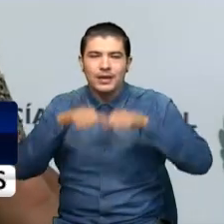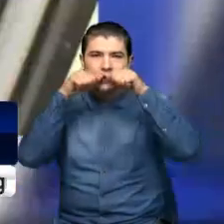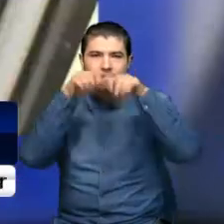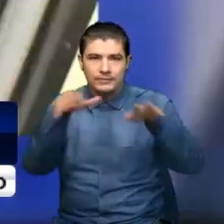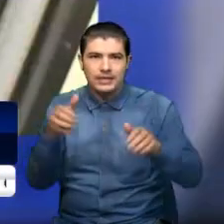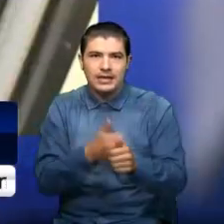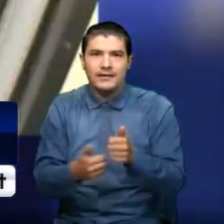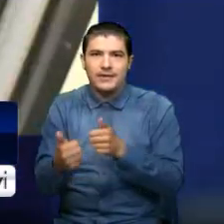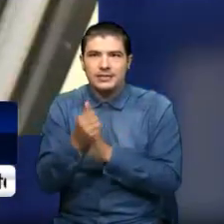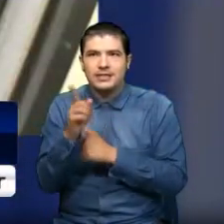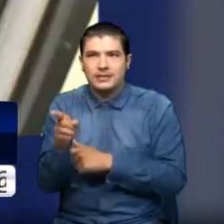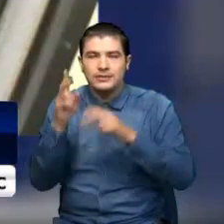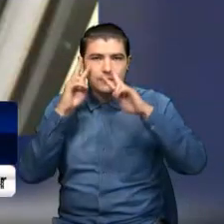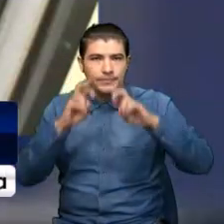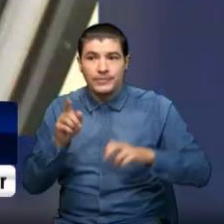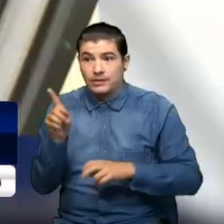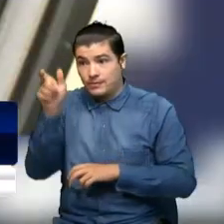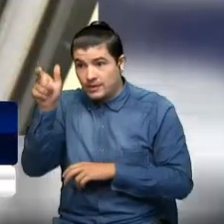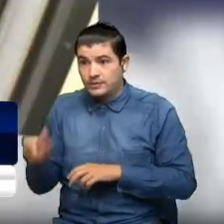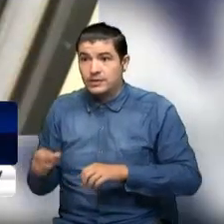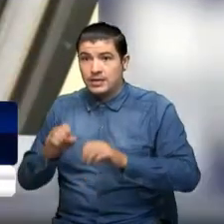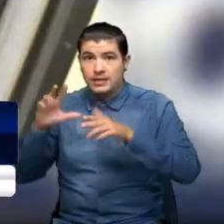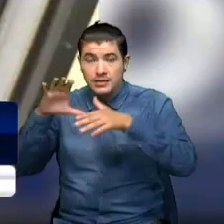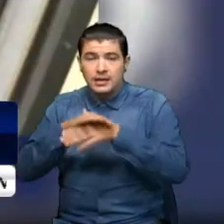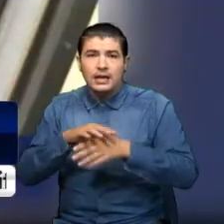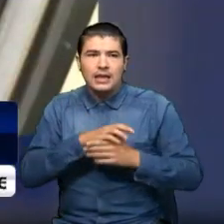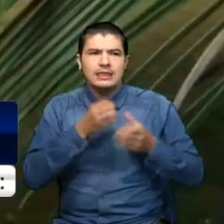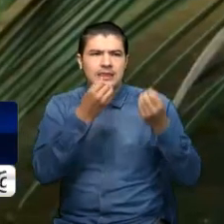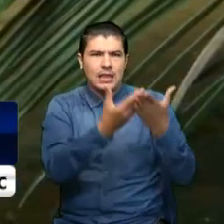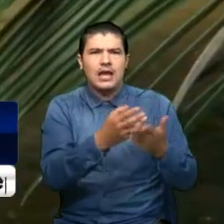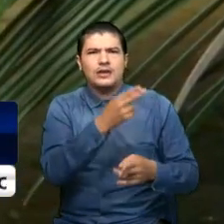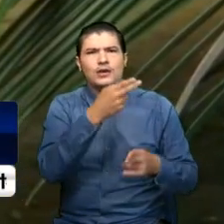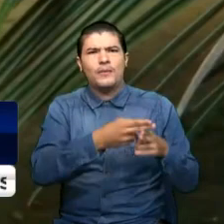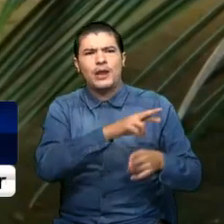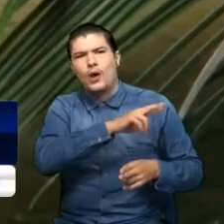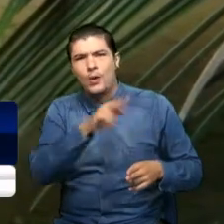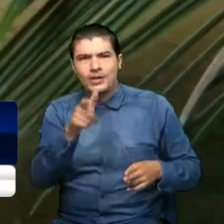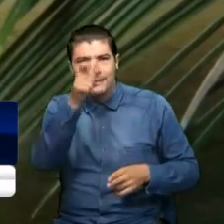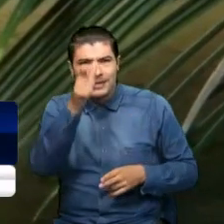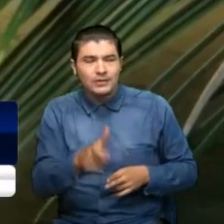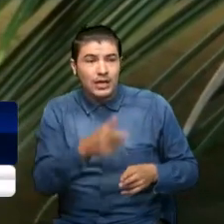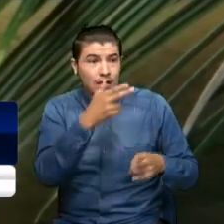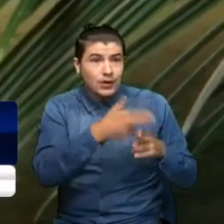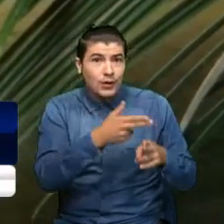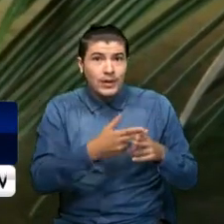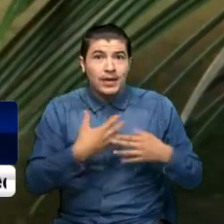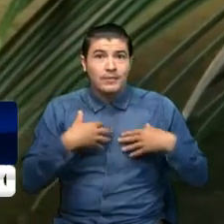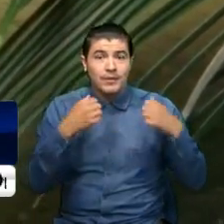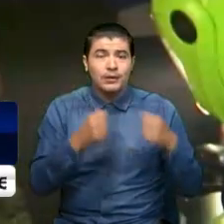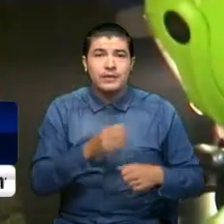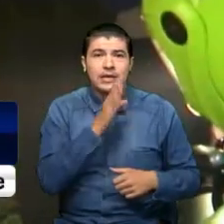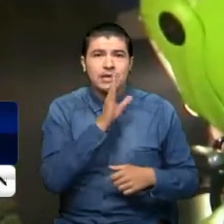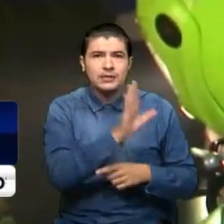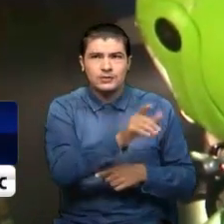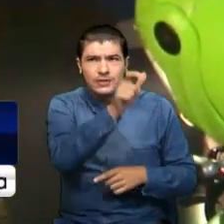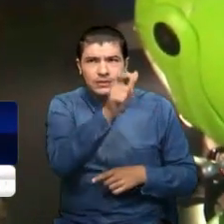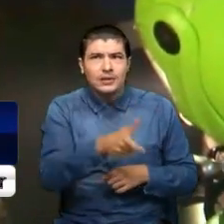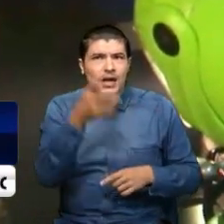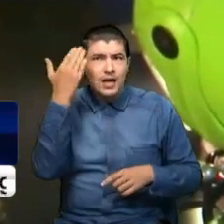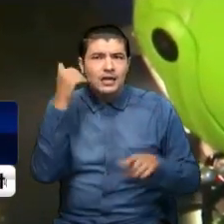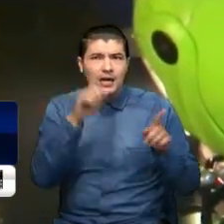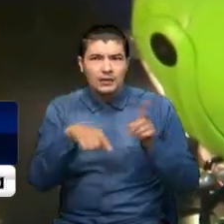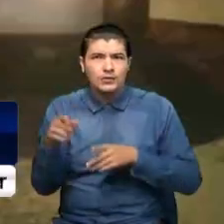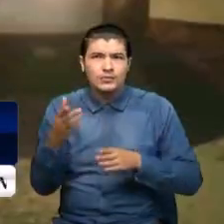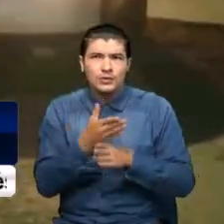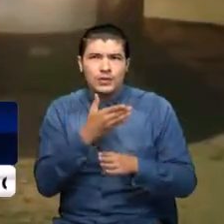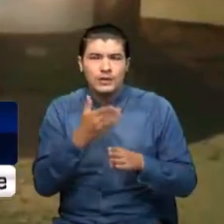investigación el taxista había dado el nombre de otra persona dentro de la empresa nombre que pertenecía a alguien con antecedentes